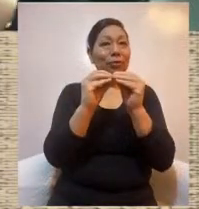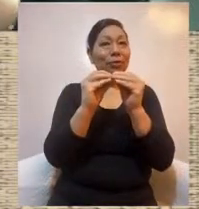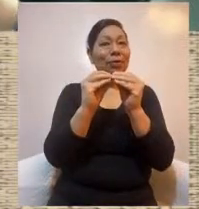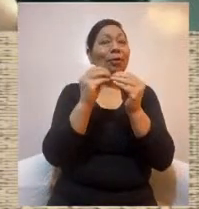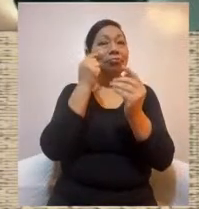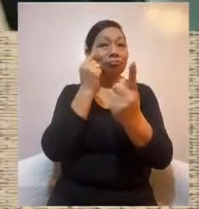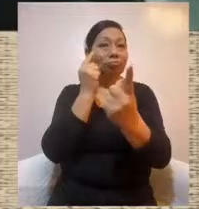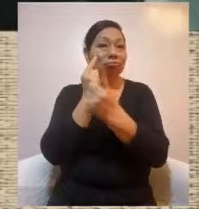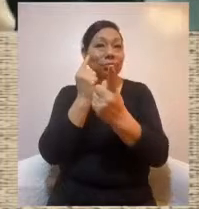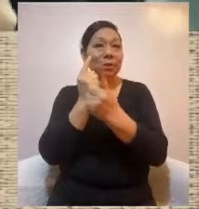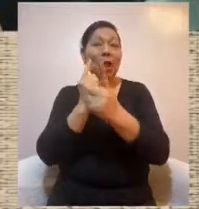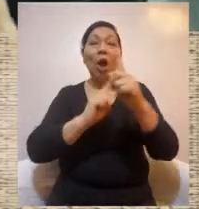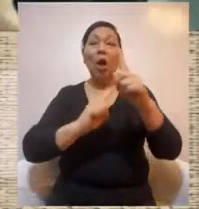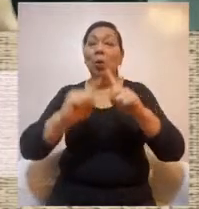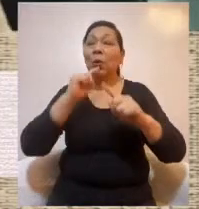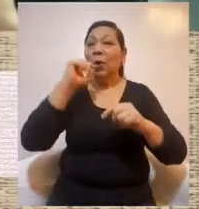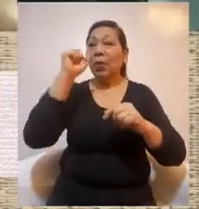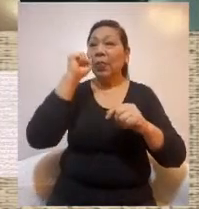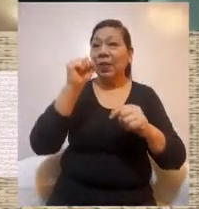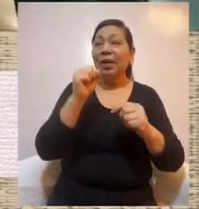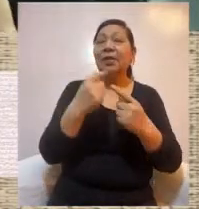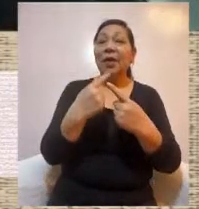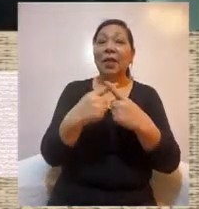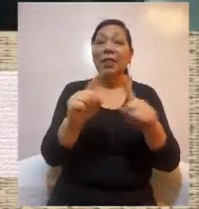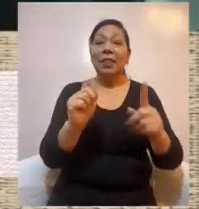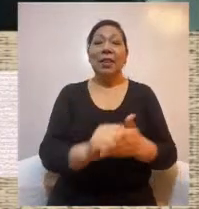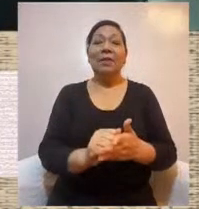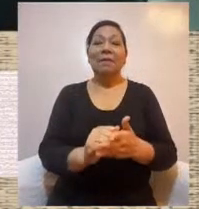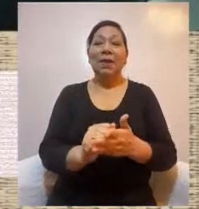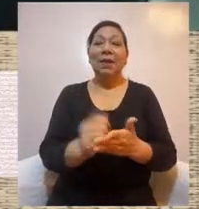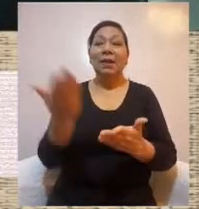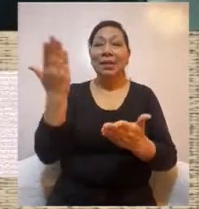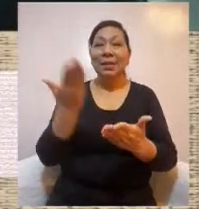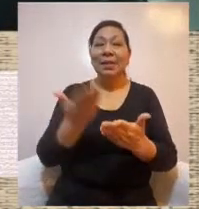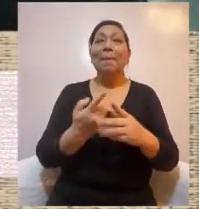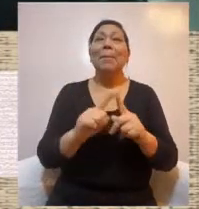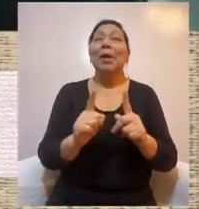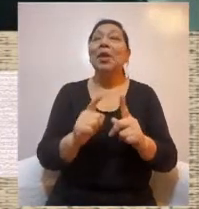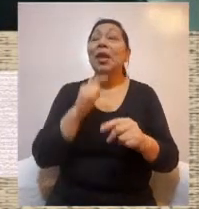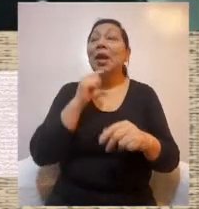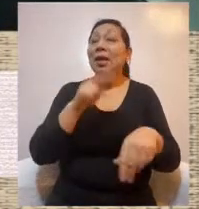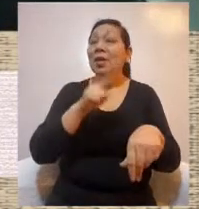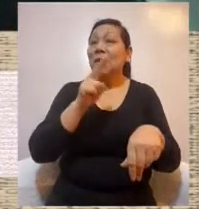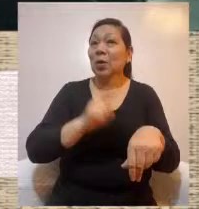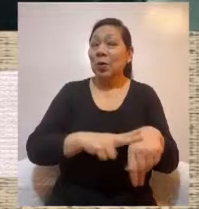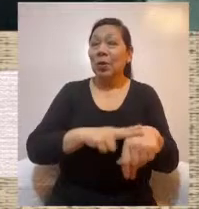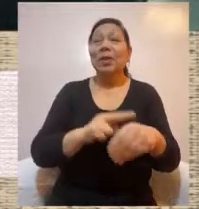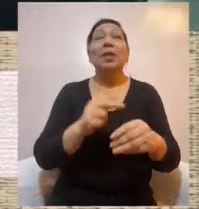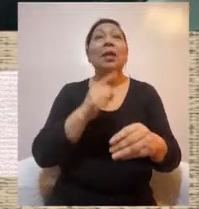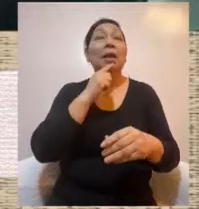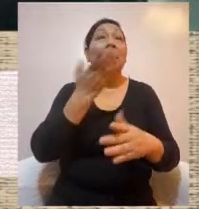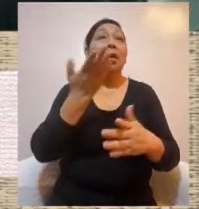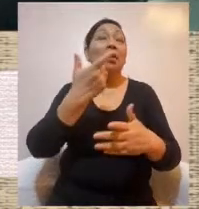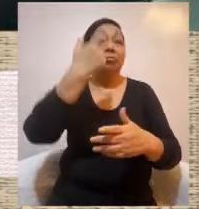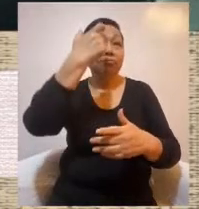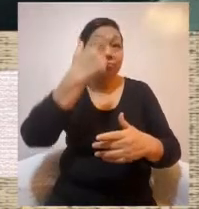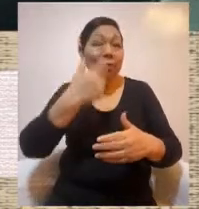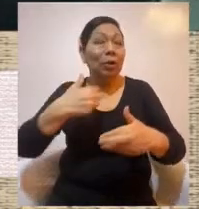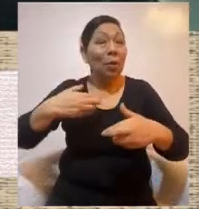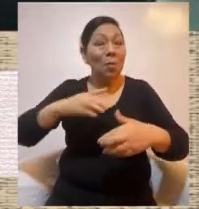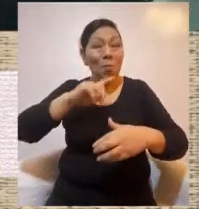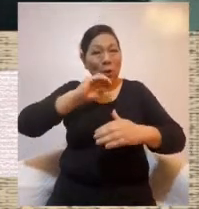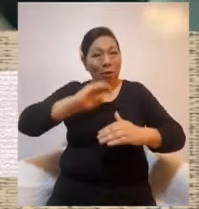acompañadas del reconocimiento de algunos derechos diferenciados en favor de las mujeres, pues la naturaleza biológica en el